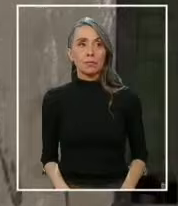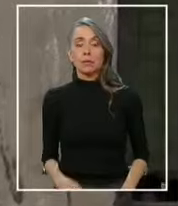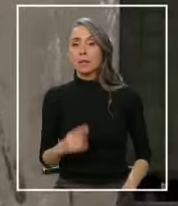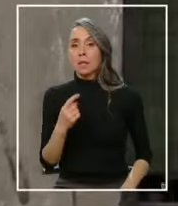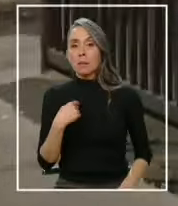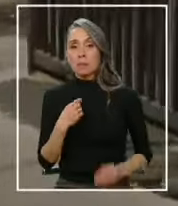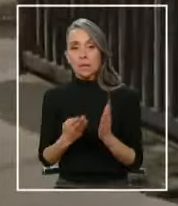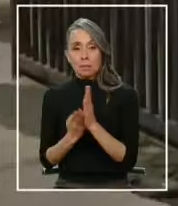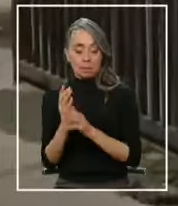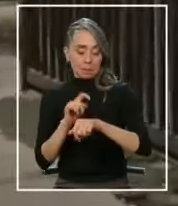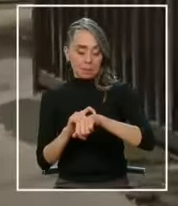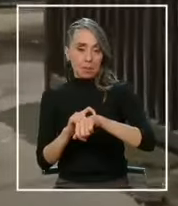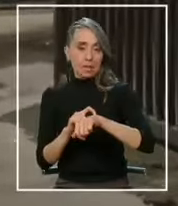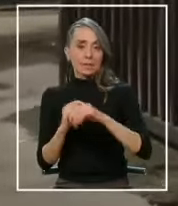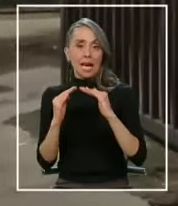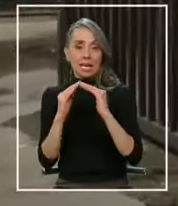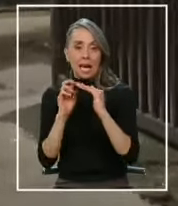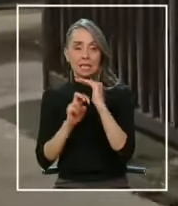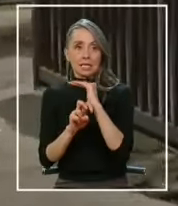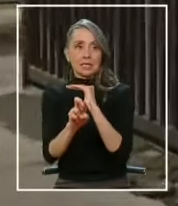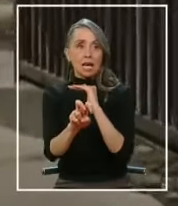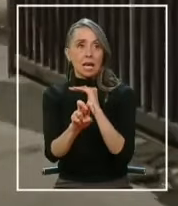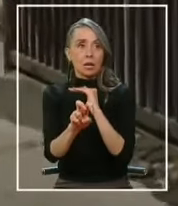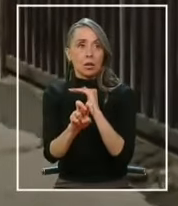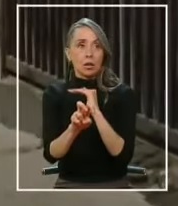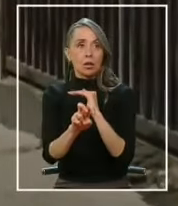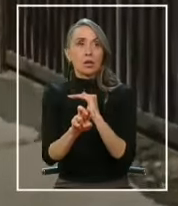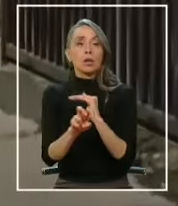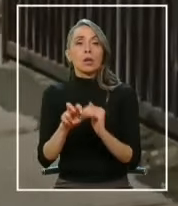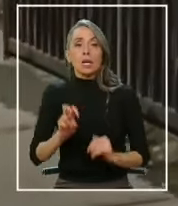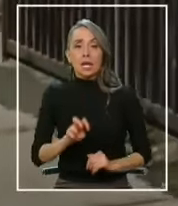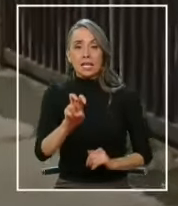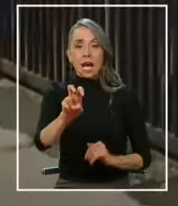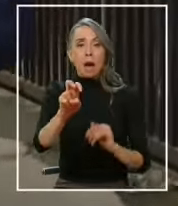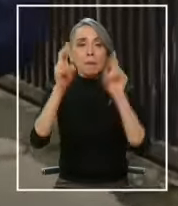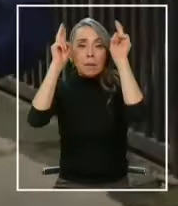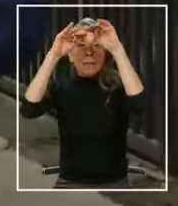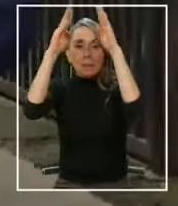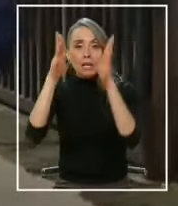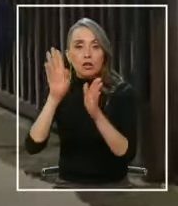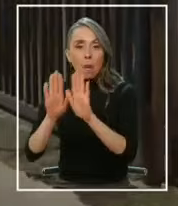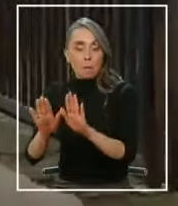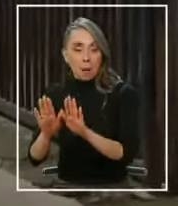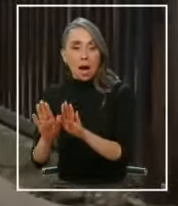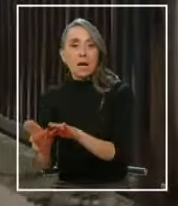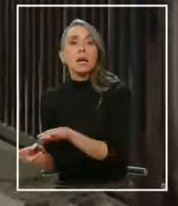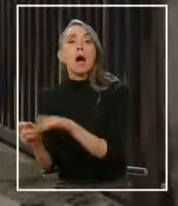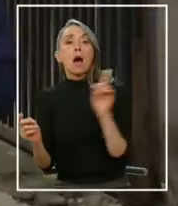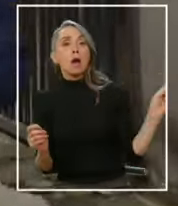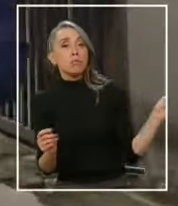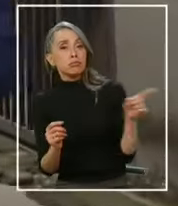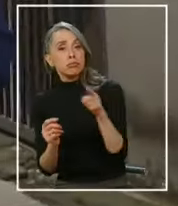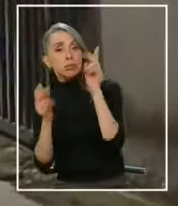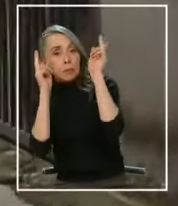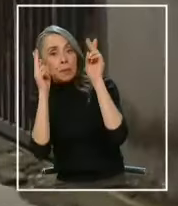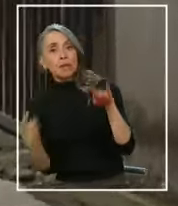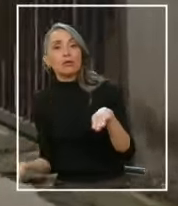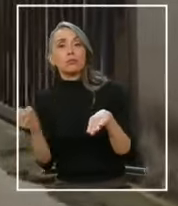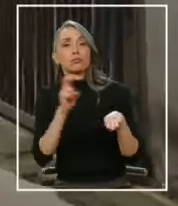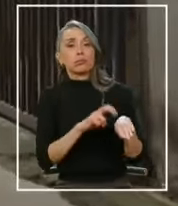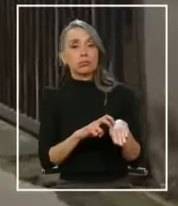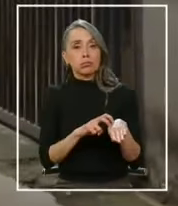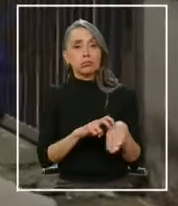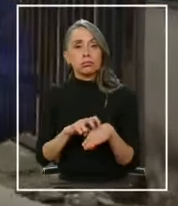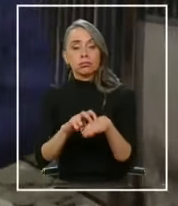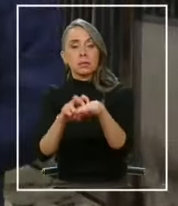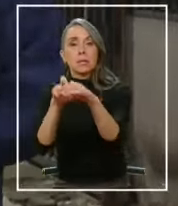Mi recorrido empieza saliendo de mi casa, caminando al paradero. Luego tomo la micro, que